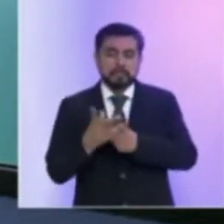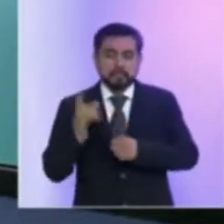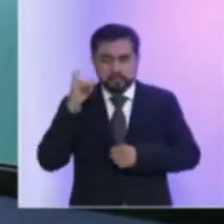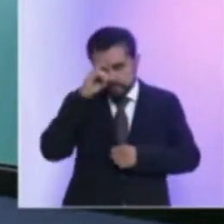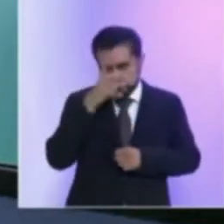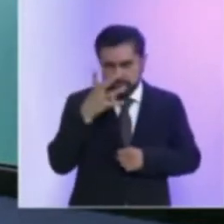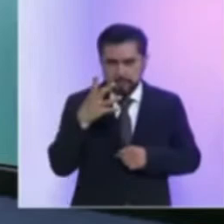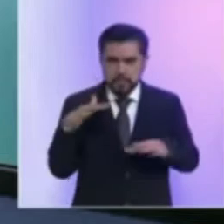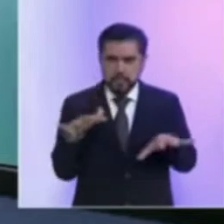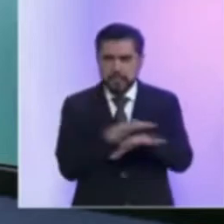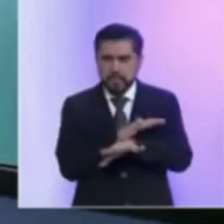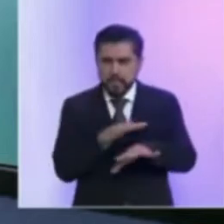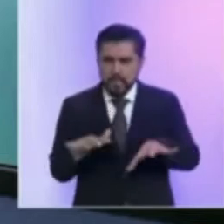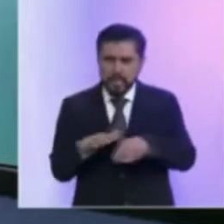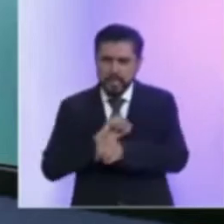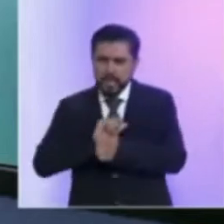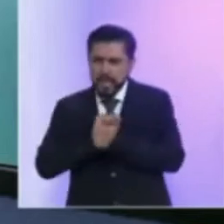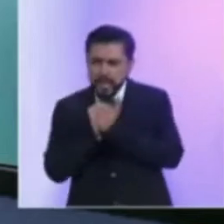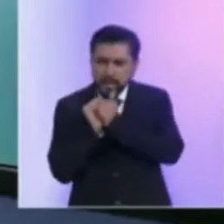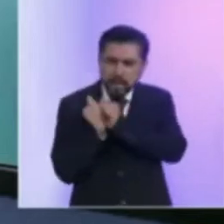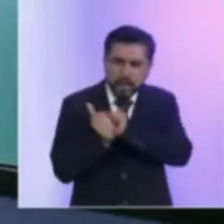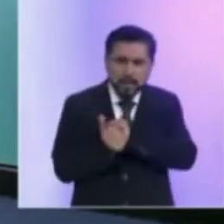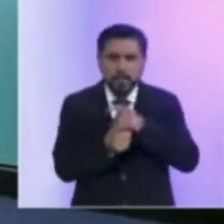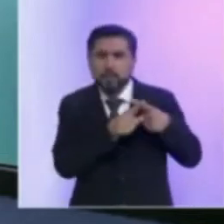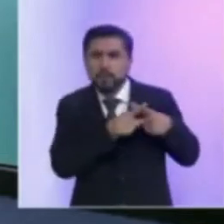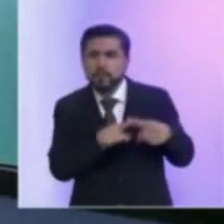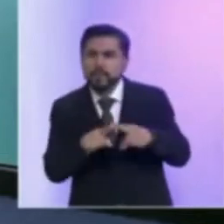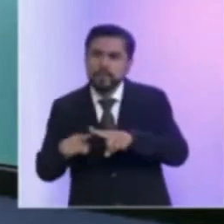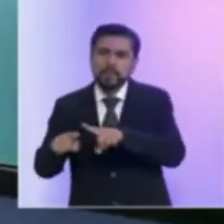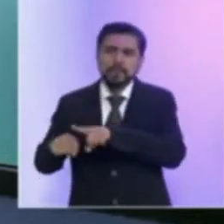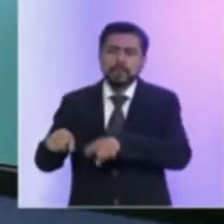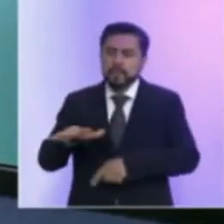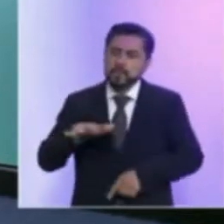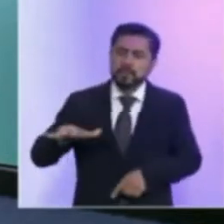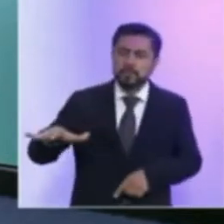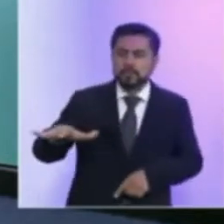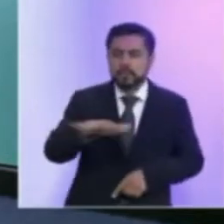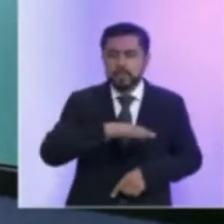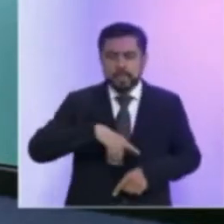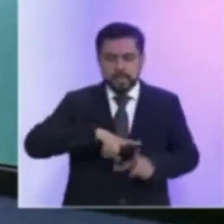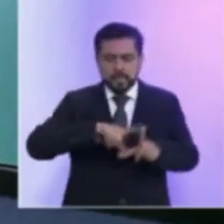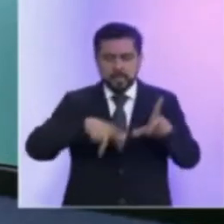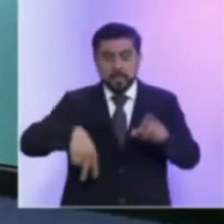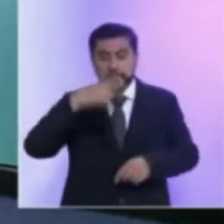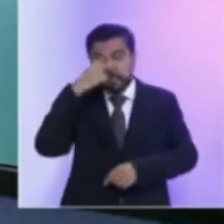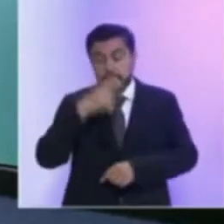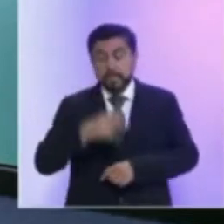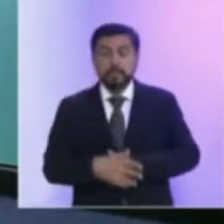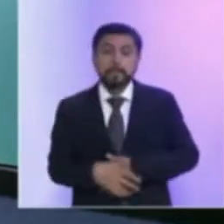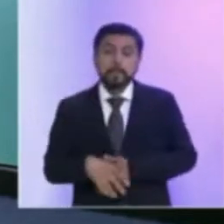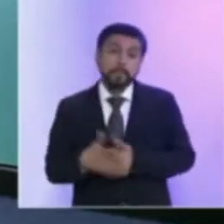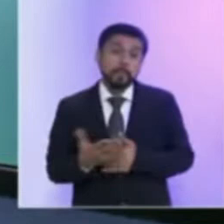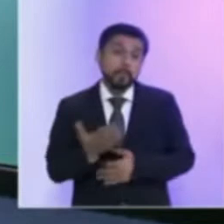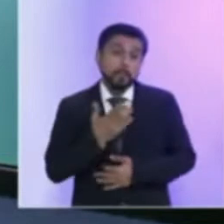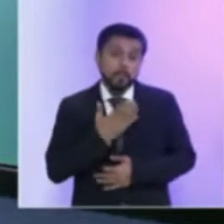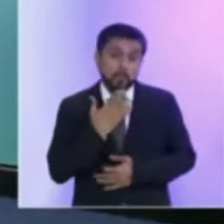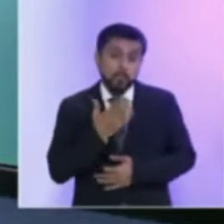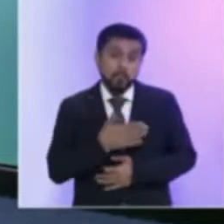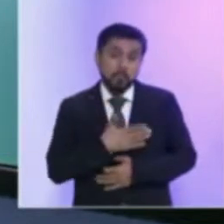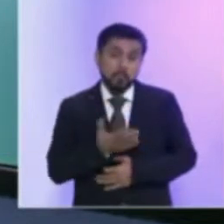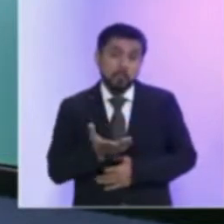cambios muy importantes en muchos aspectos en la vida pública de este país y que, bueno, hoy nos tienen